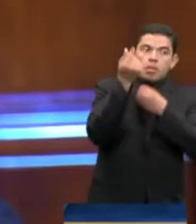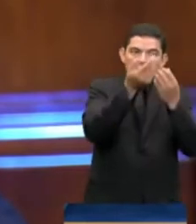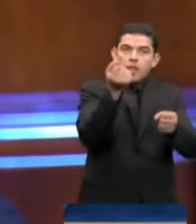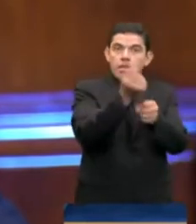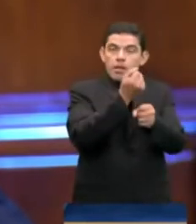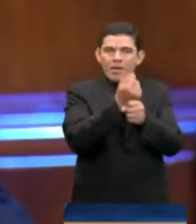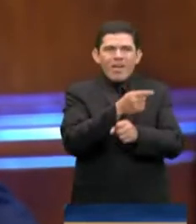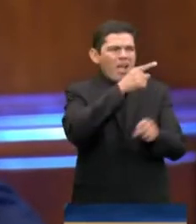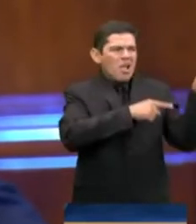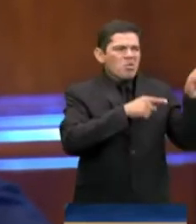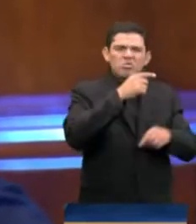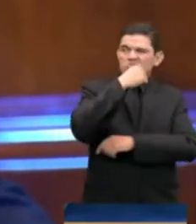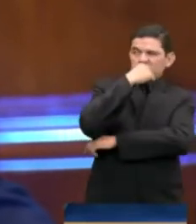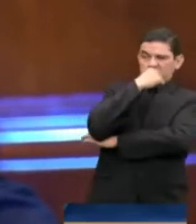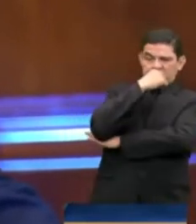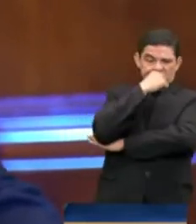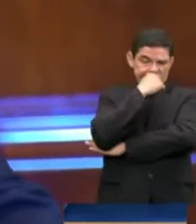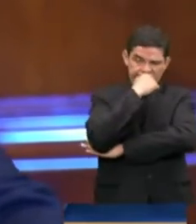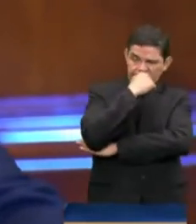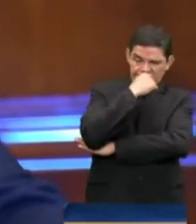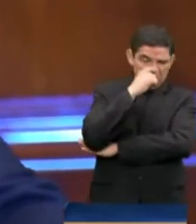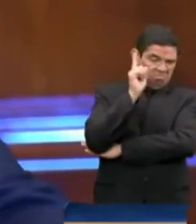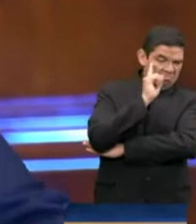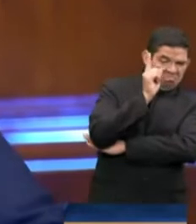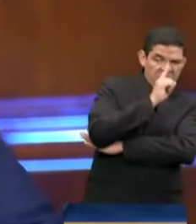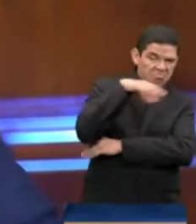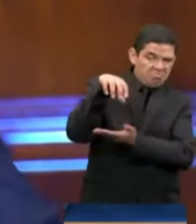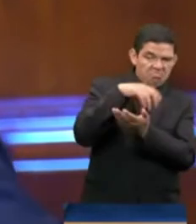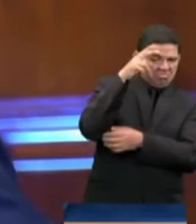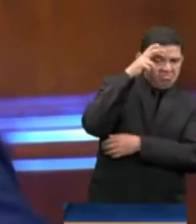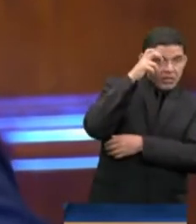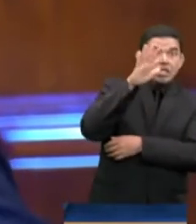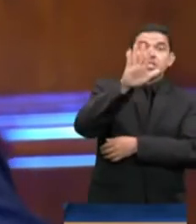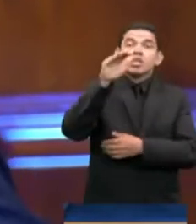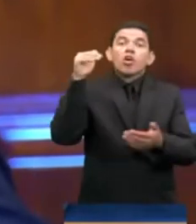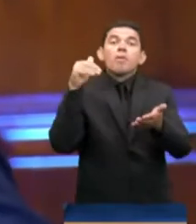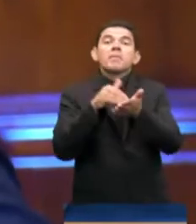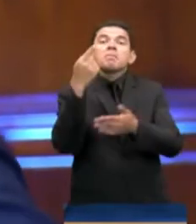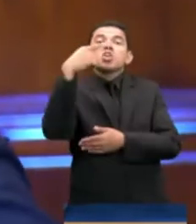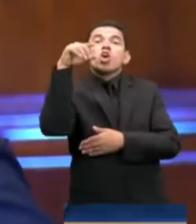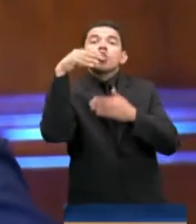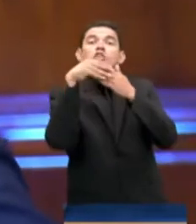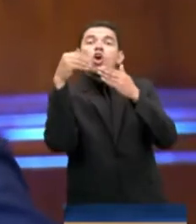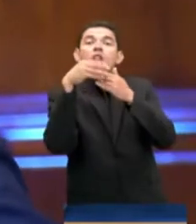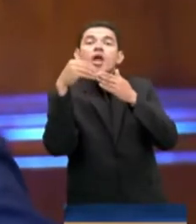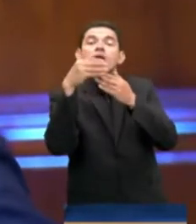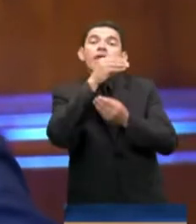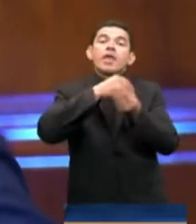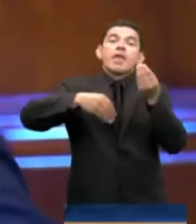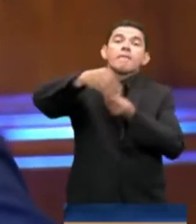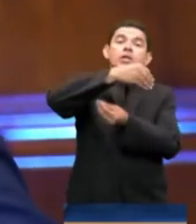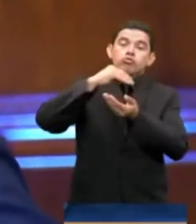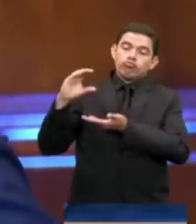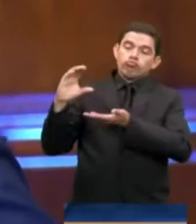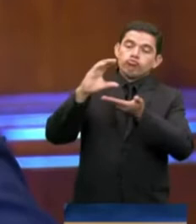Quienes duden de esto, solo tienen que revisar los 5.000 millones de dólares en inversiones